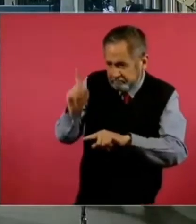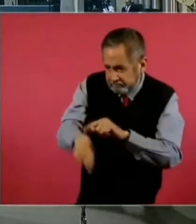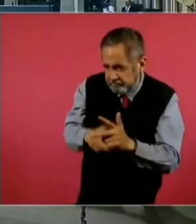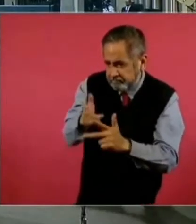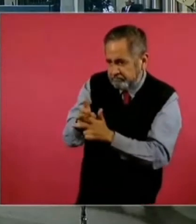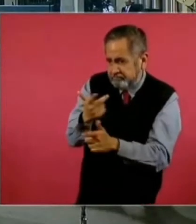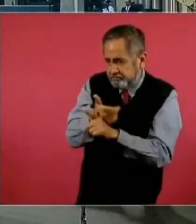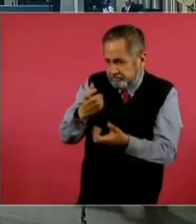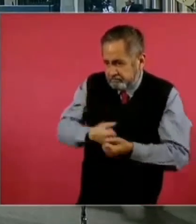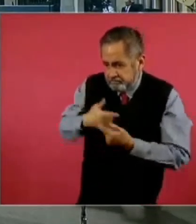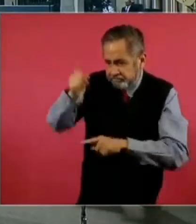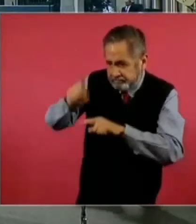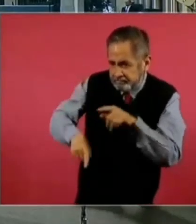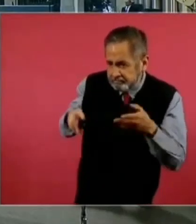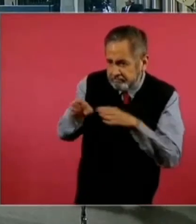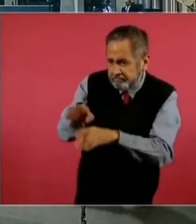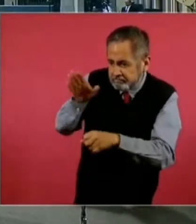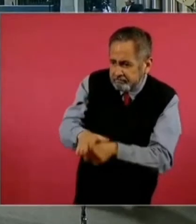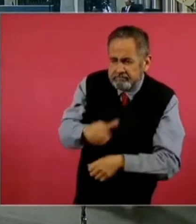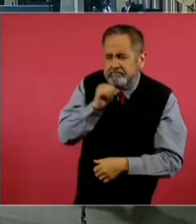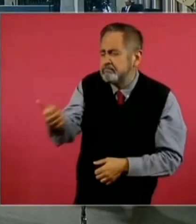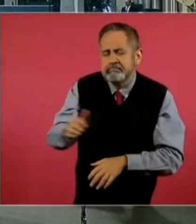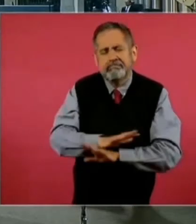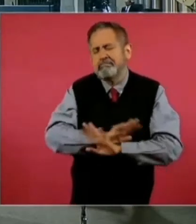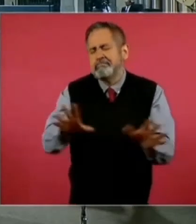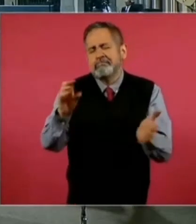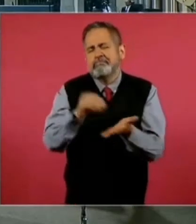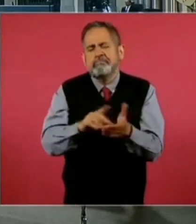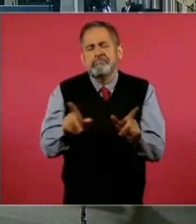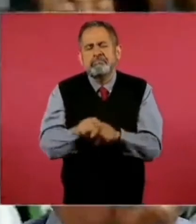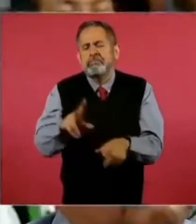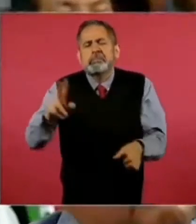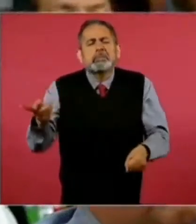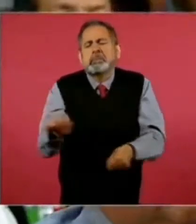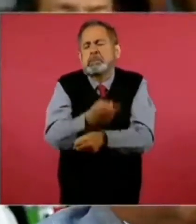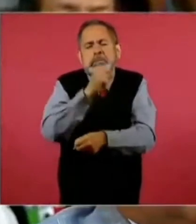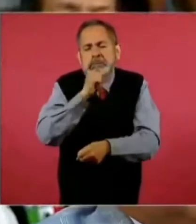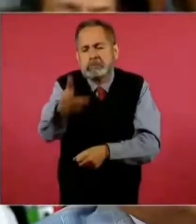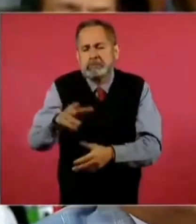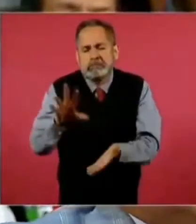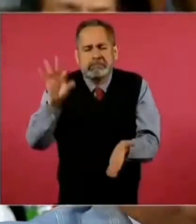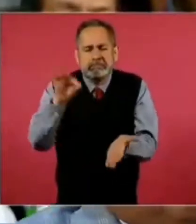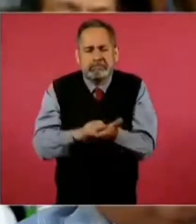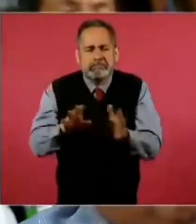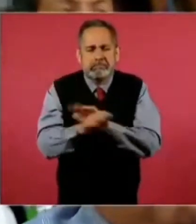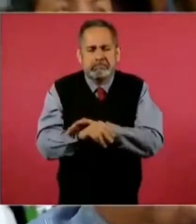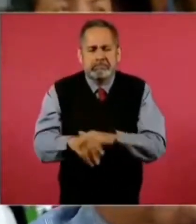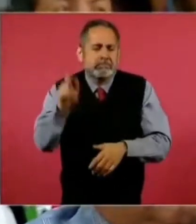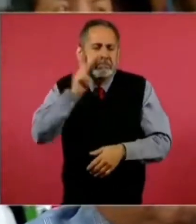de expresión, lo cual señala que quedó establecido en los diversos datos de prueba.